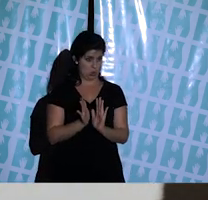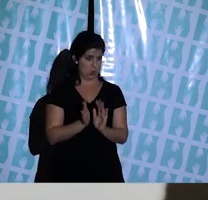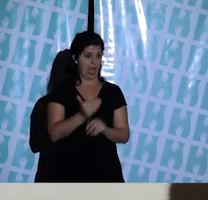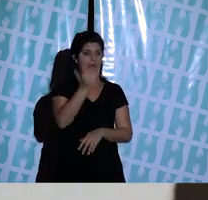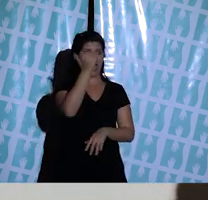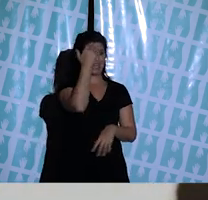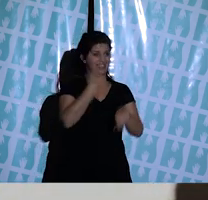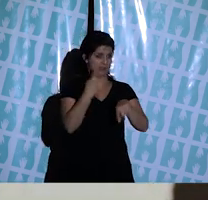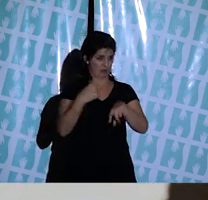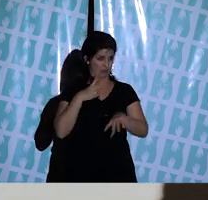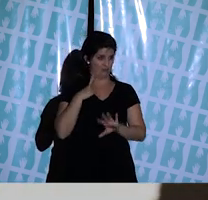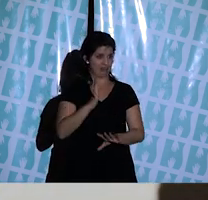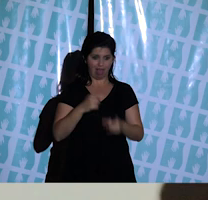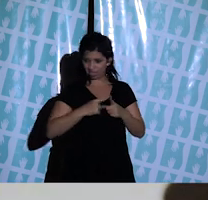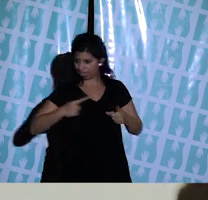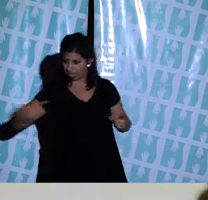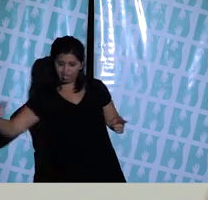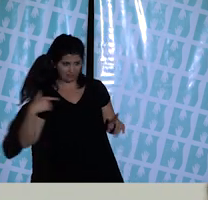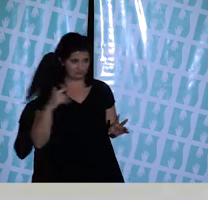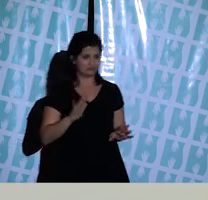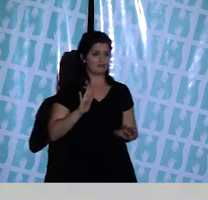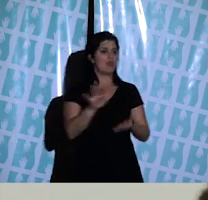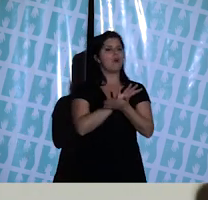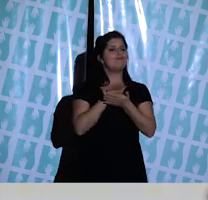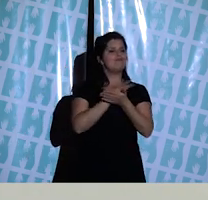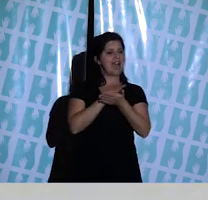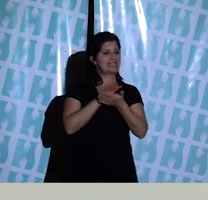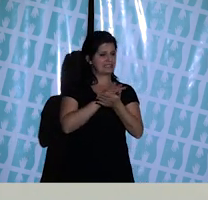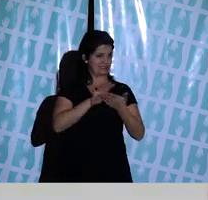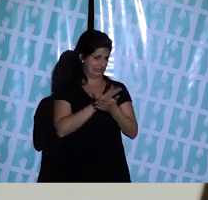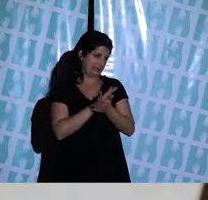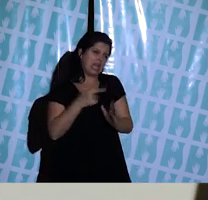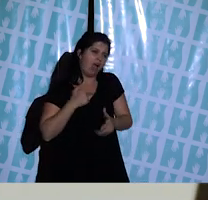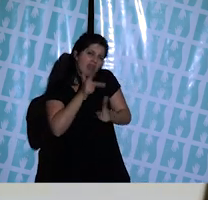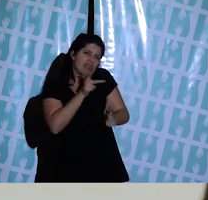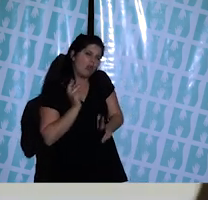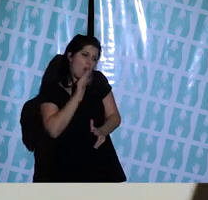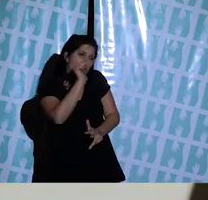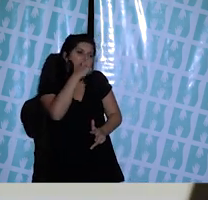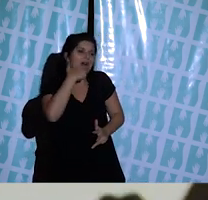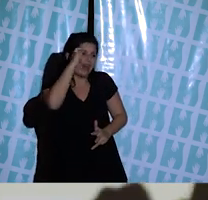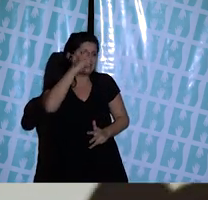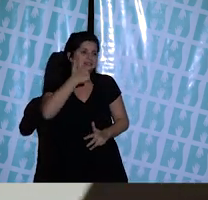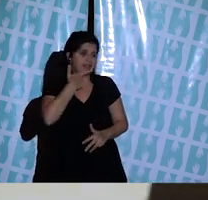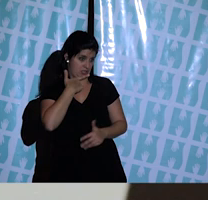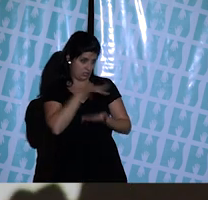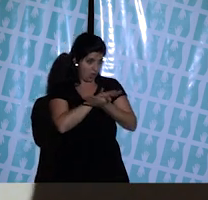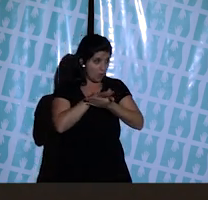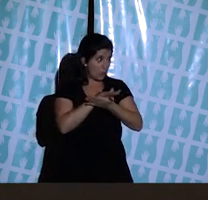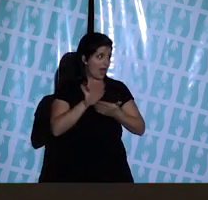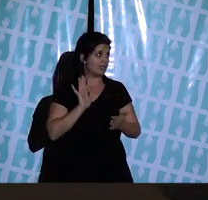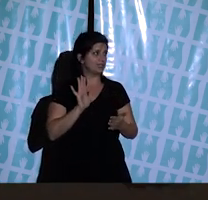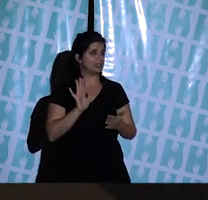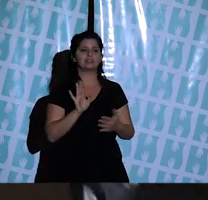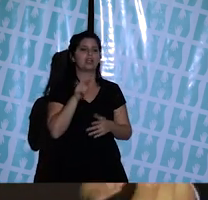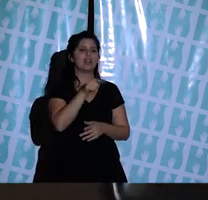Se hizo largo. Voy a decir unas bases para todos. Yo le digo bases, porque a mí me gusta que nos llevemos a que esto